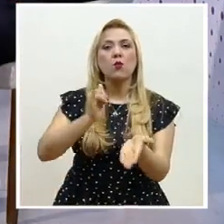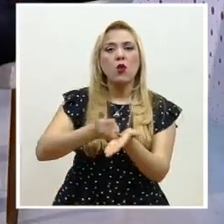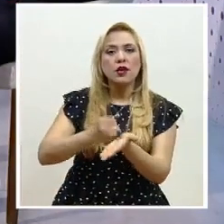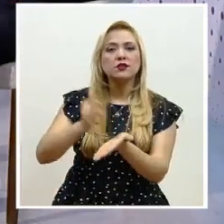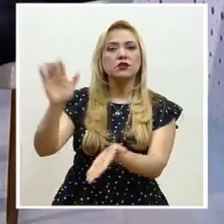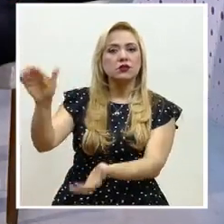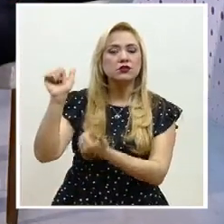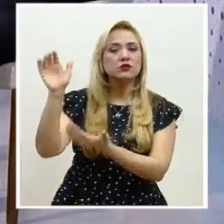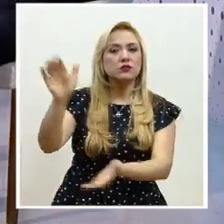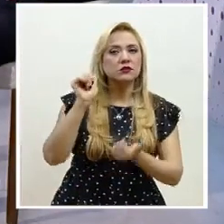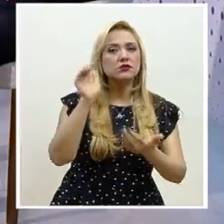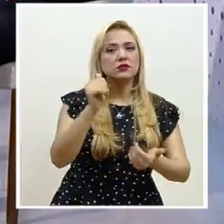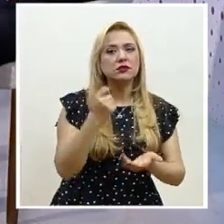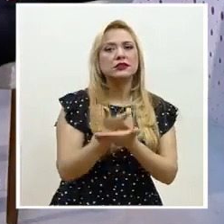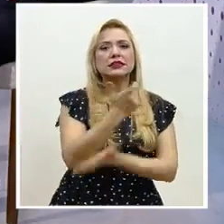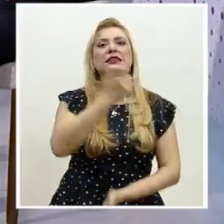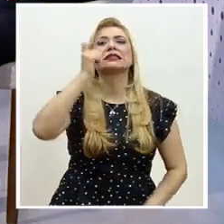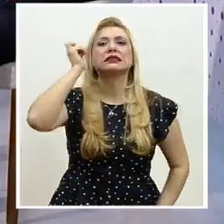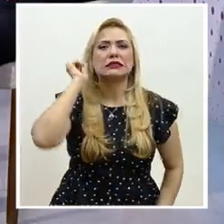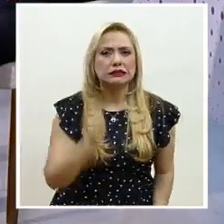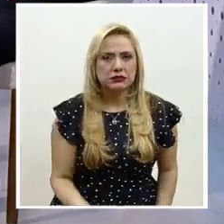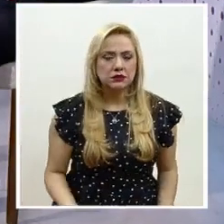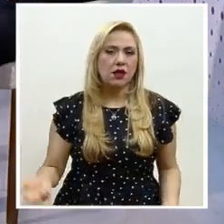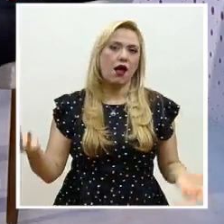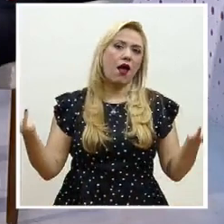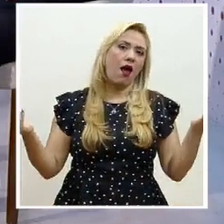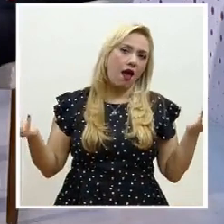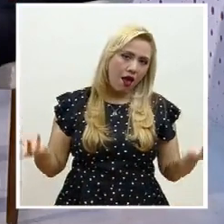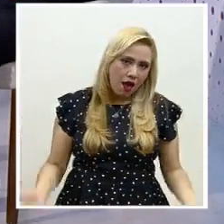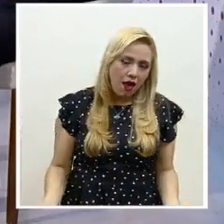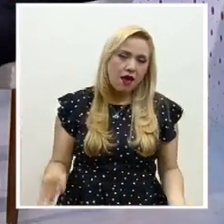hay propiamente un perfil ideal. La idea,